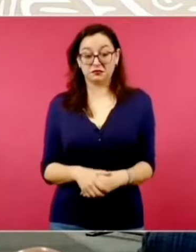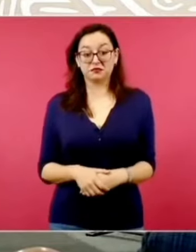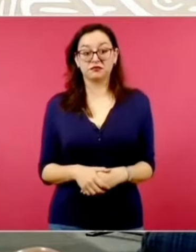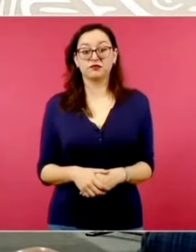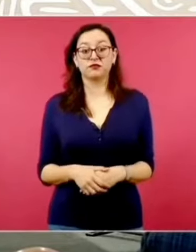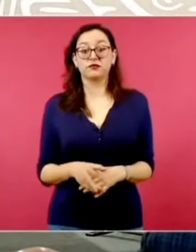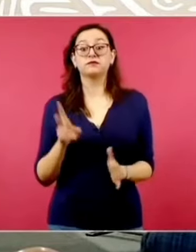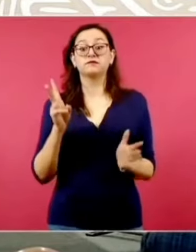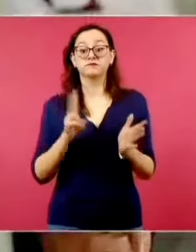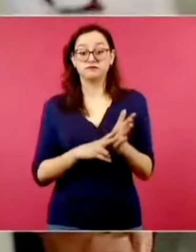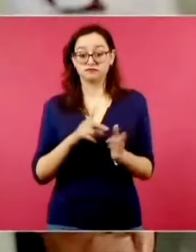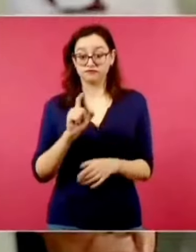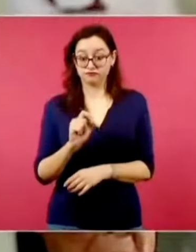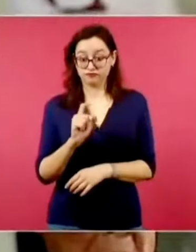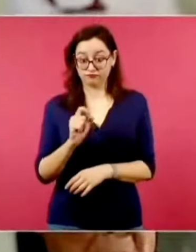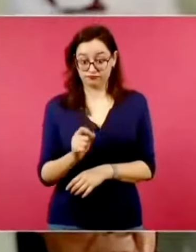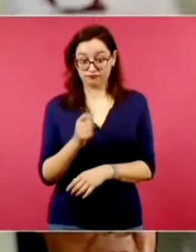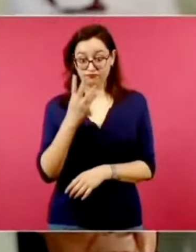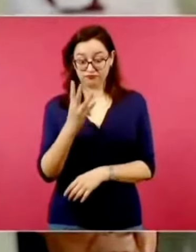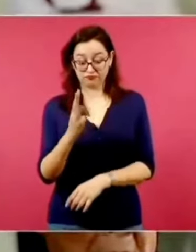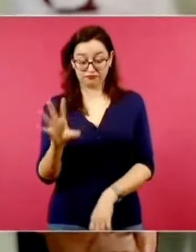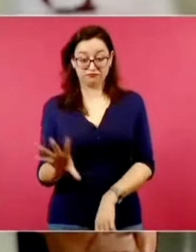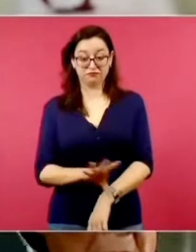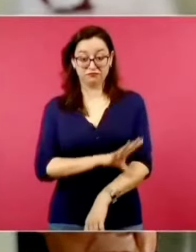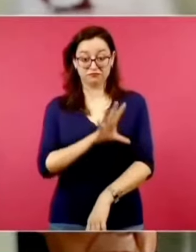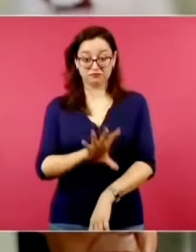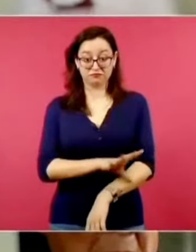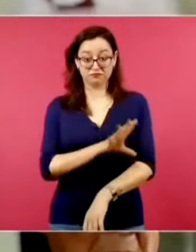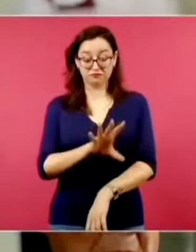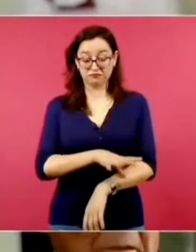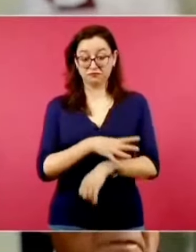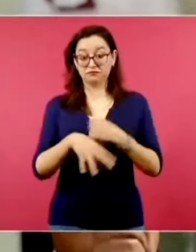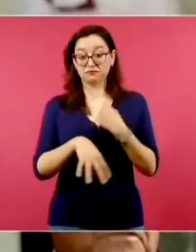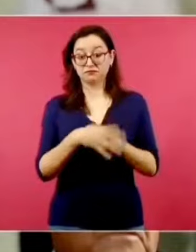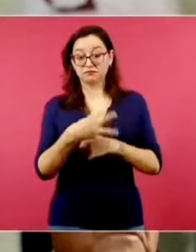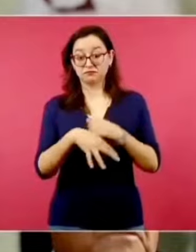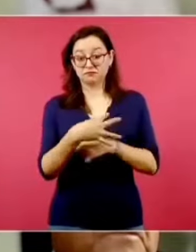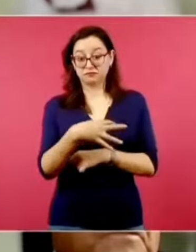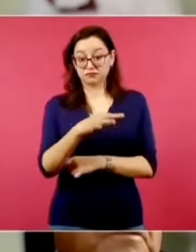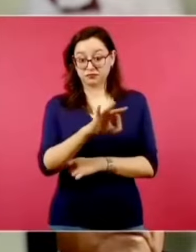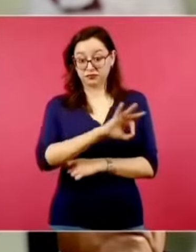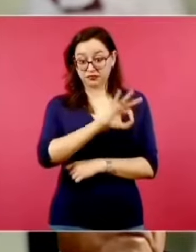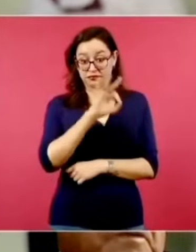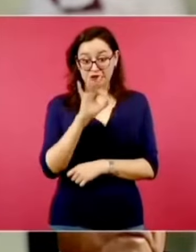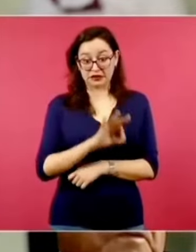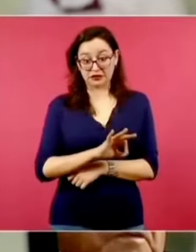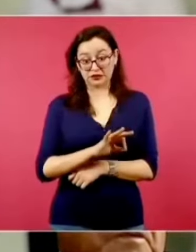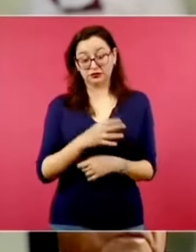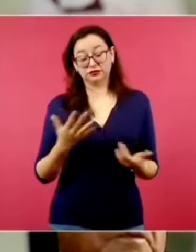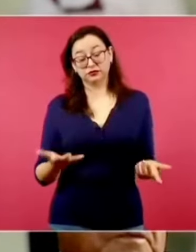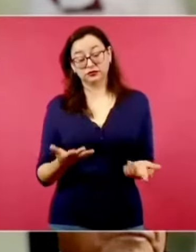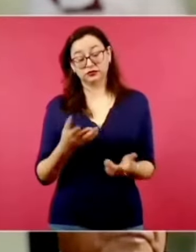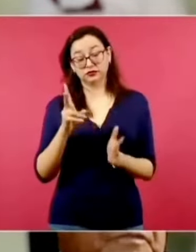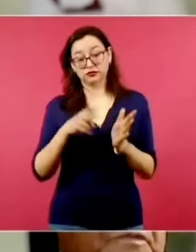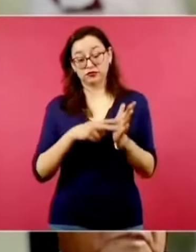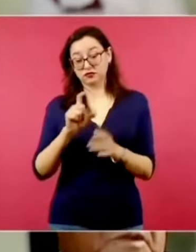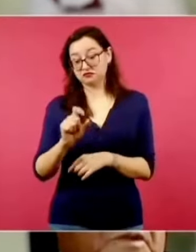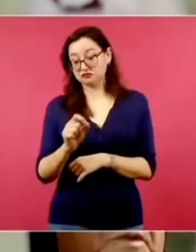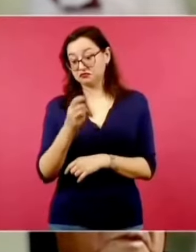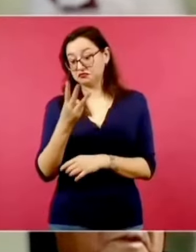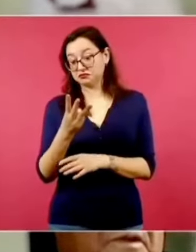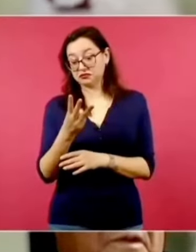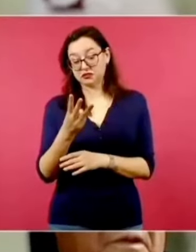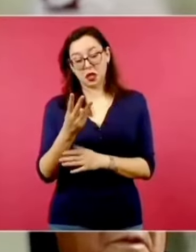14 por del total de solo la hidroeléctrica desgraciadamente el año pasado por las sequías No más